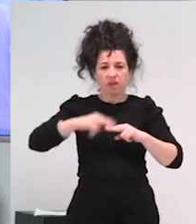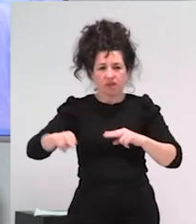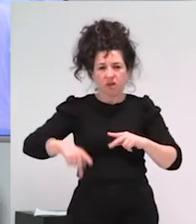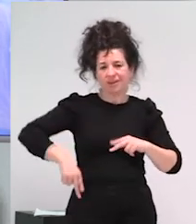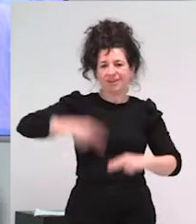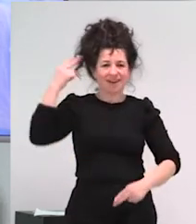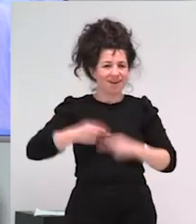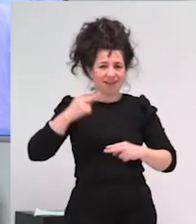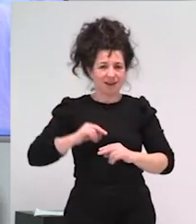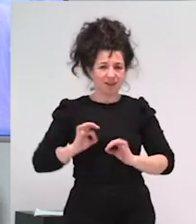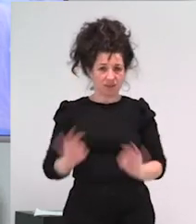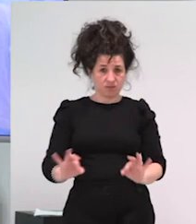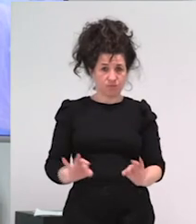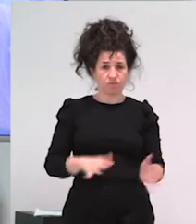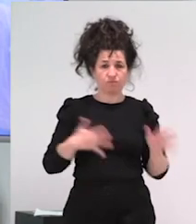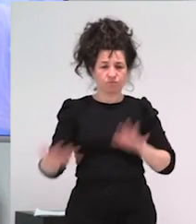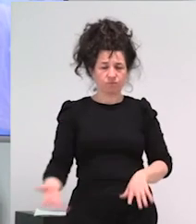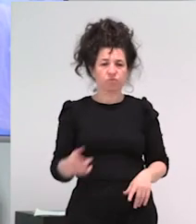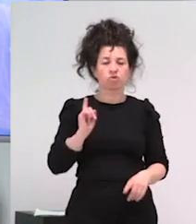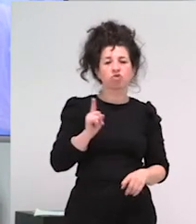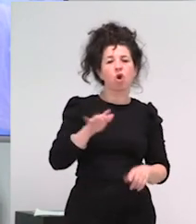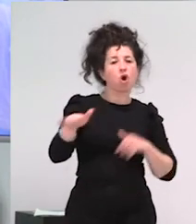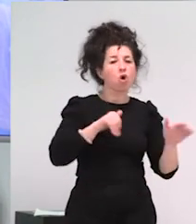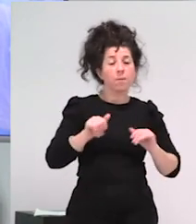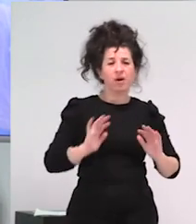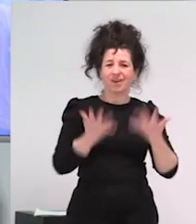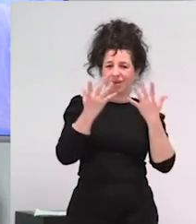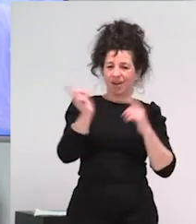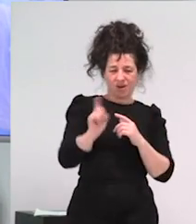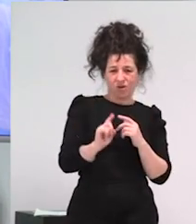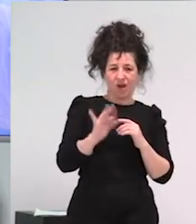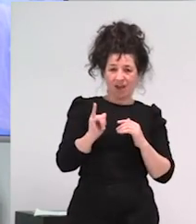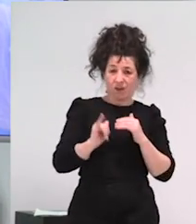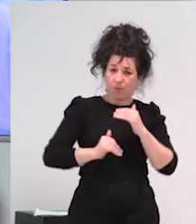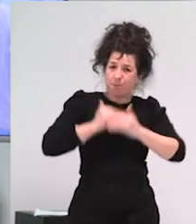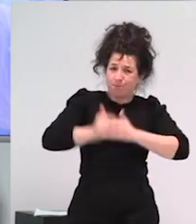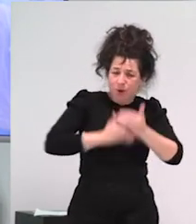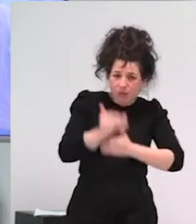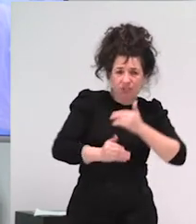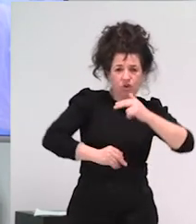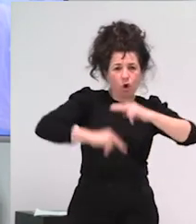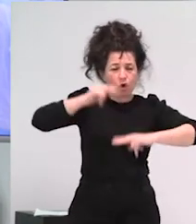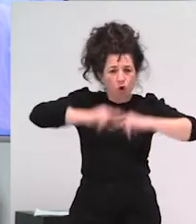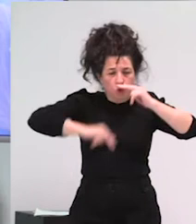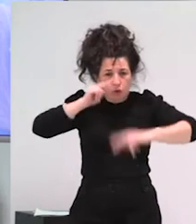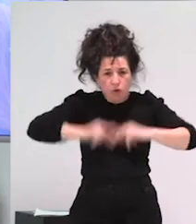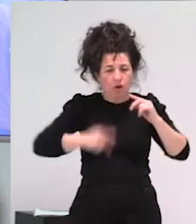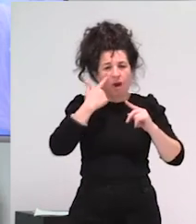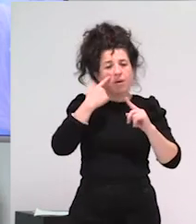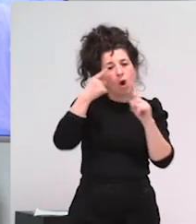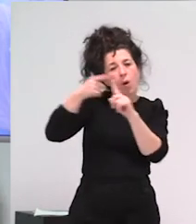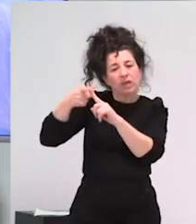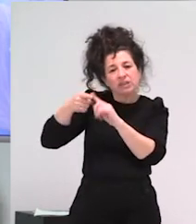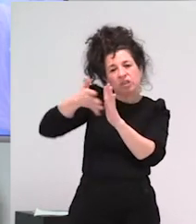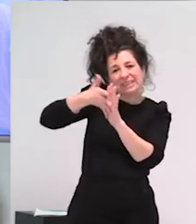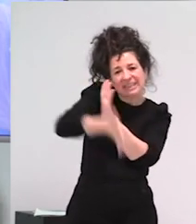decir en eso? Tú no solo convocas una huelga, sino hay un proceso de construcción de las huelgas. Hay un proceso de definición de los objetivos, de